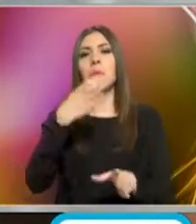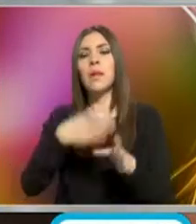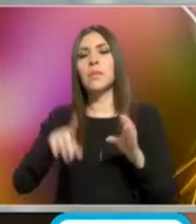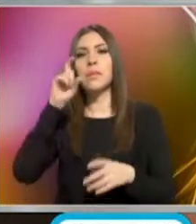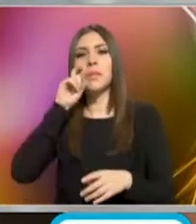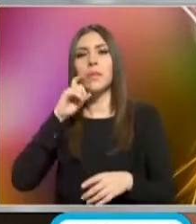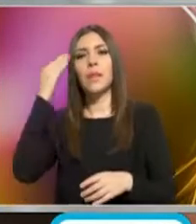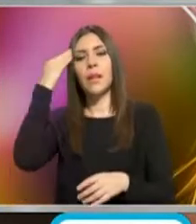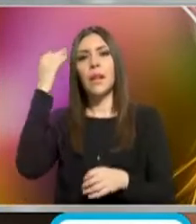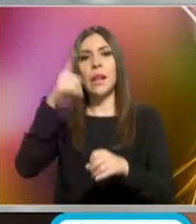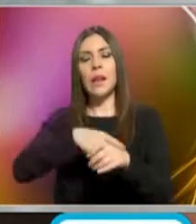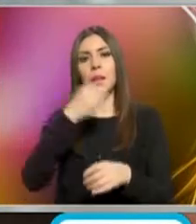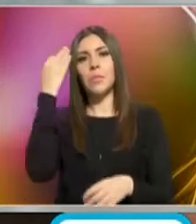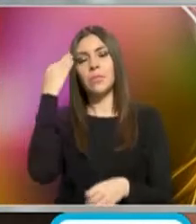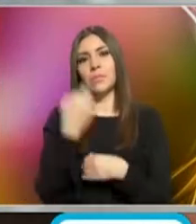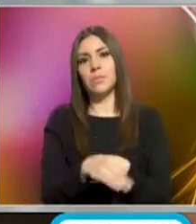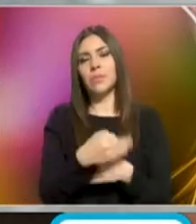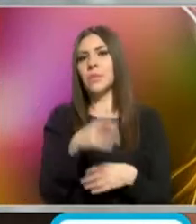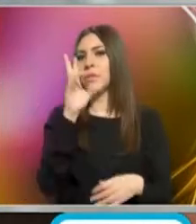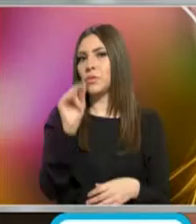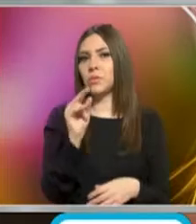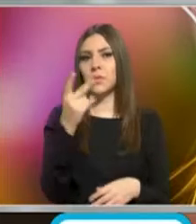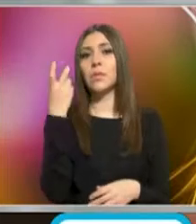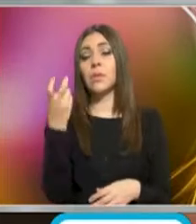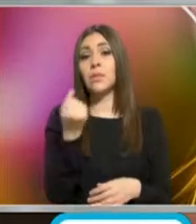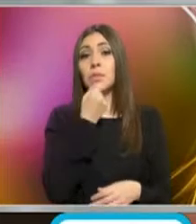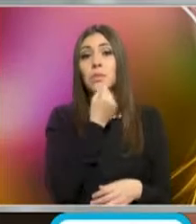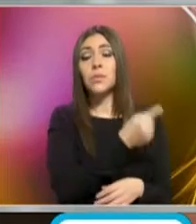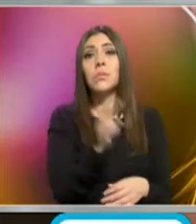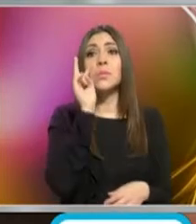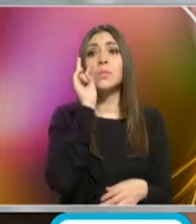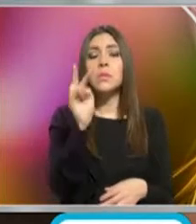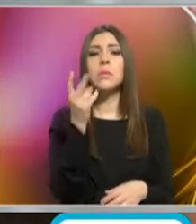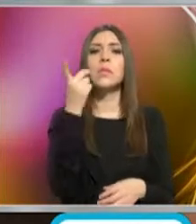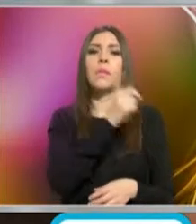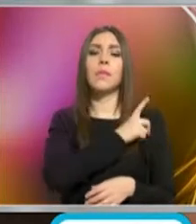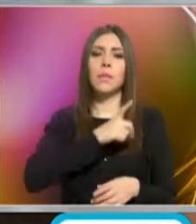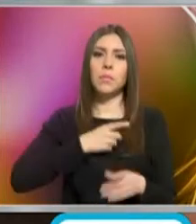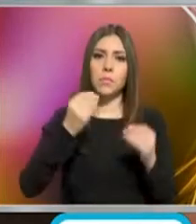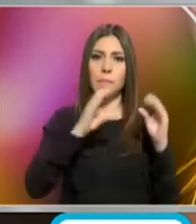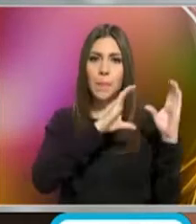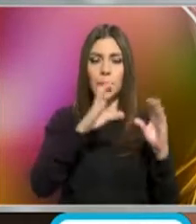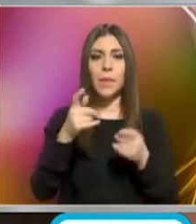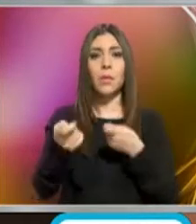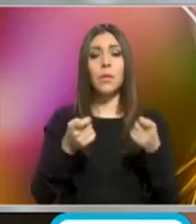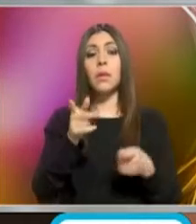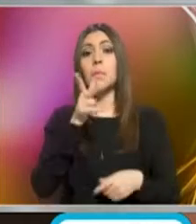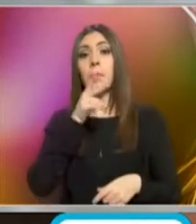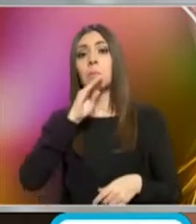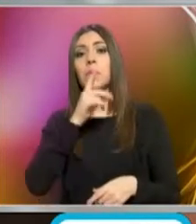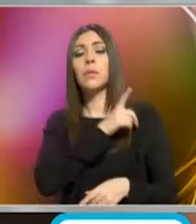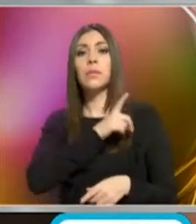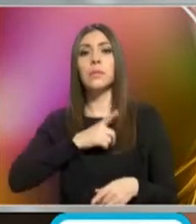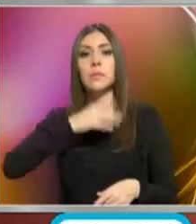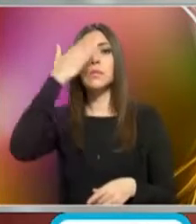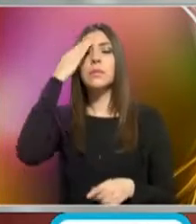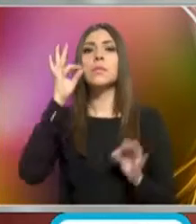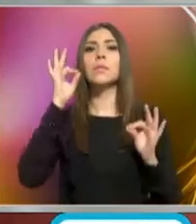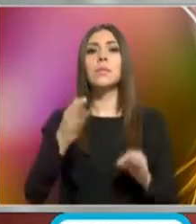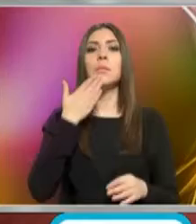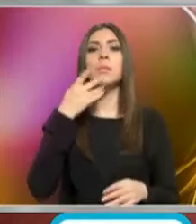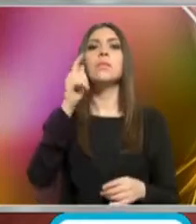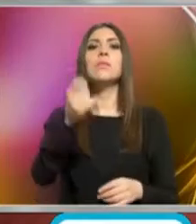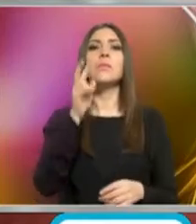por supuesto, para la exposición a un niño hay que tener mucho cuidado y hay que tener el control Claro. como papás, saber qué están viendo tus hijos Sí. y